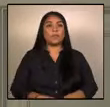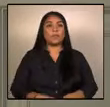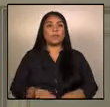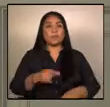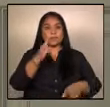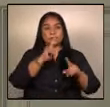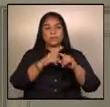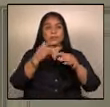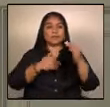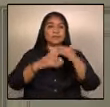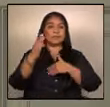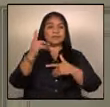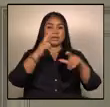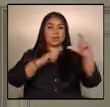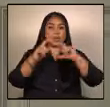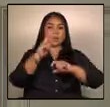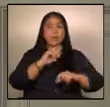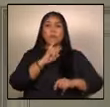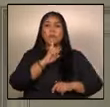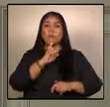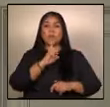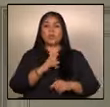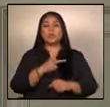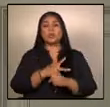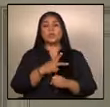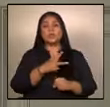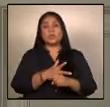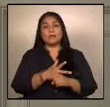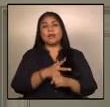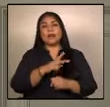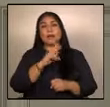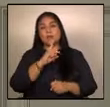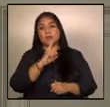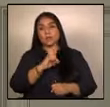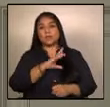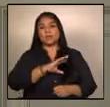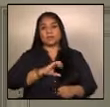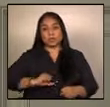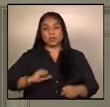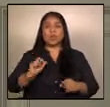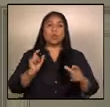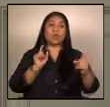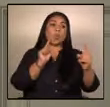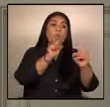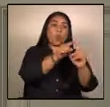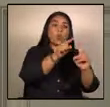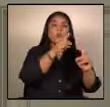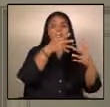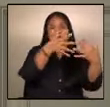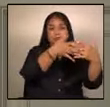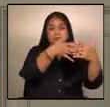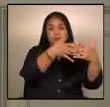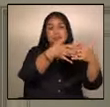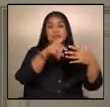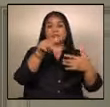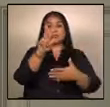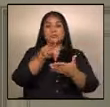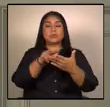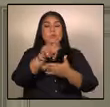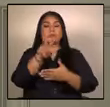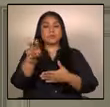el comercio entre Honduras, Guatemala, El Salvador con los Estados Unidos. En el 2022, Estados